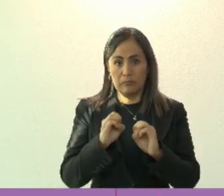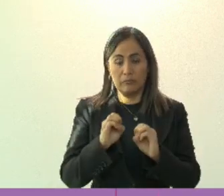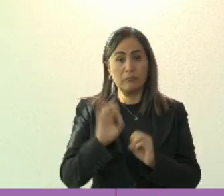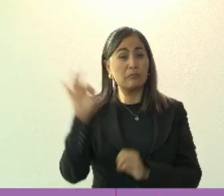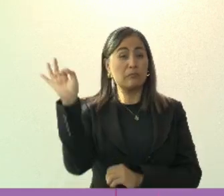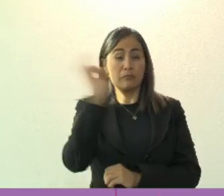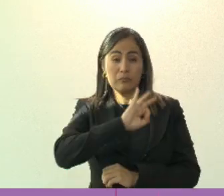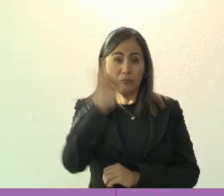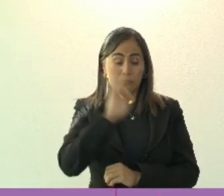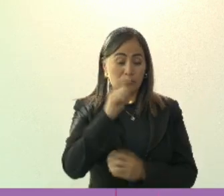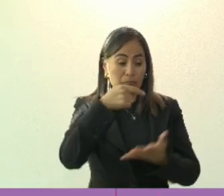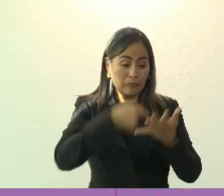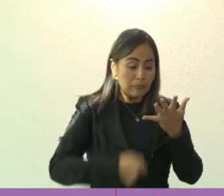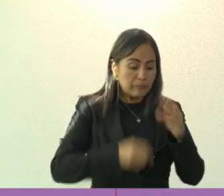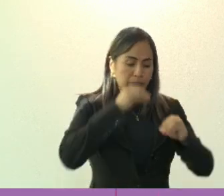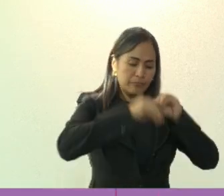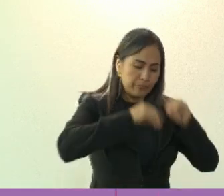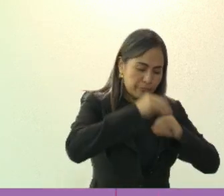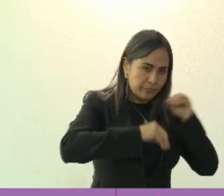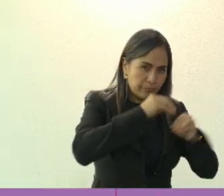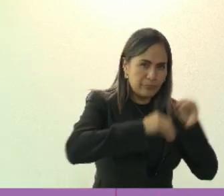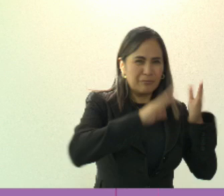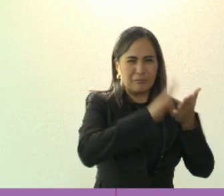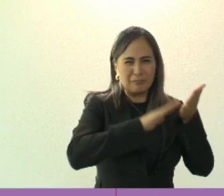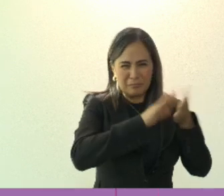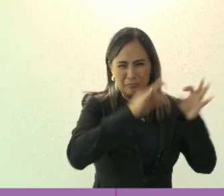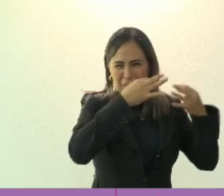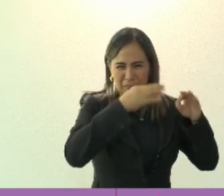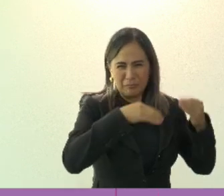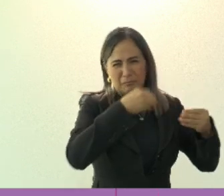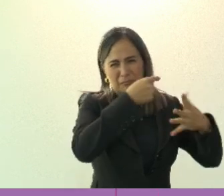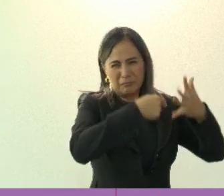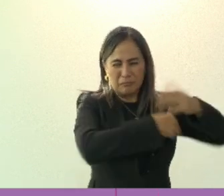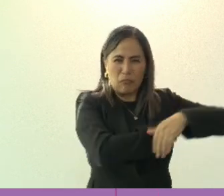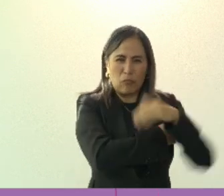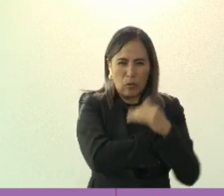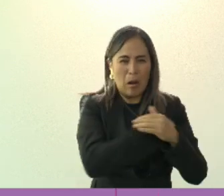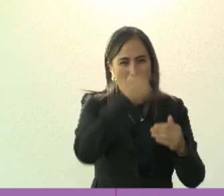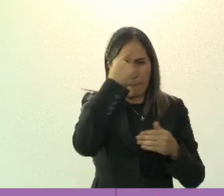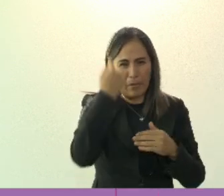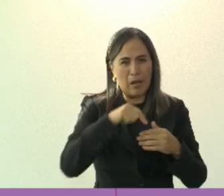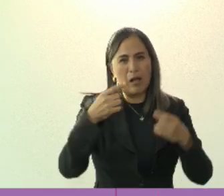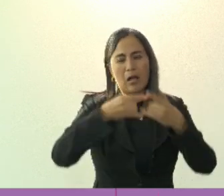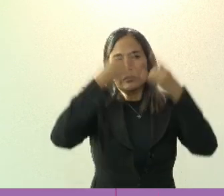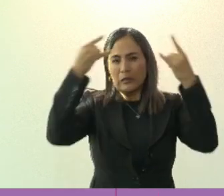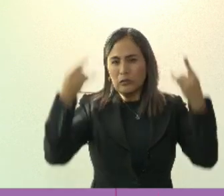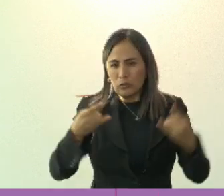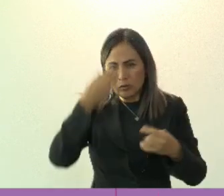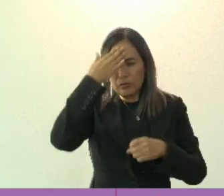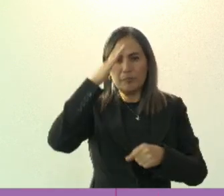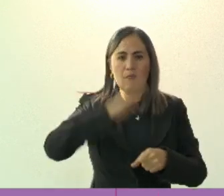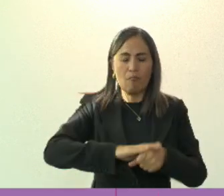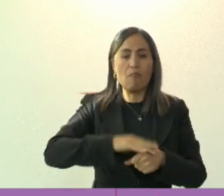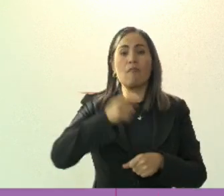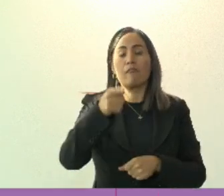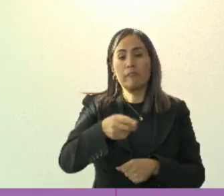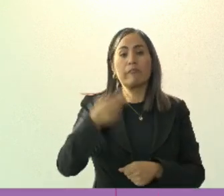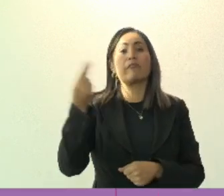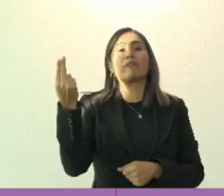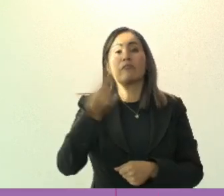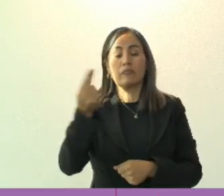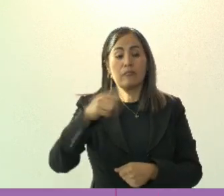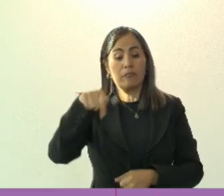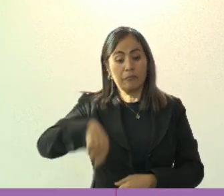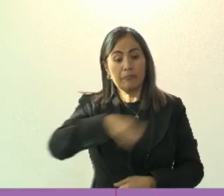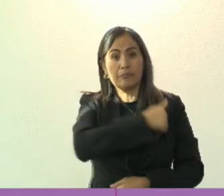jamás esa memoria histórica de fomento económico, nos condena a retrasar el fomento económico en todas las alcaldías